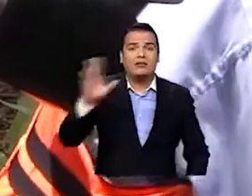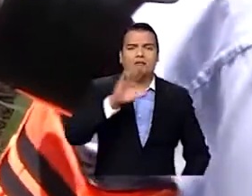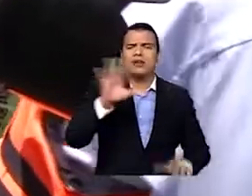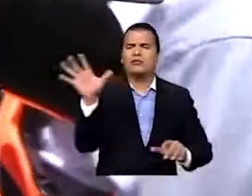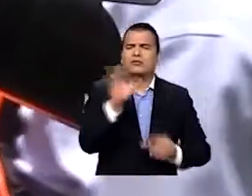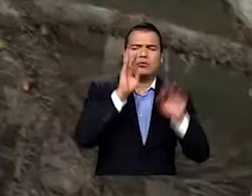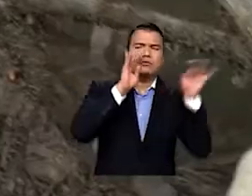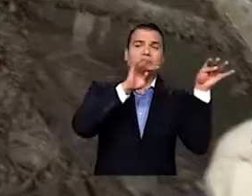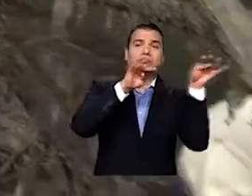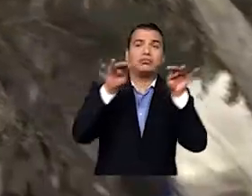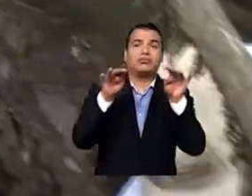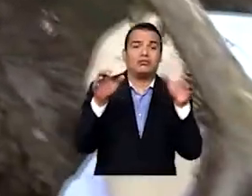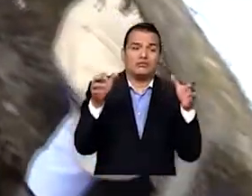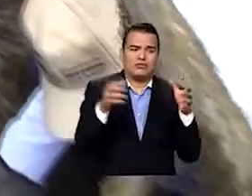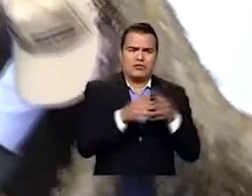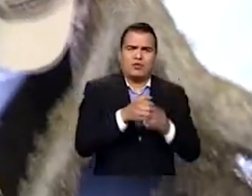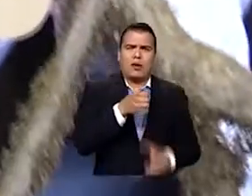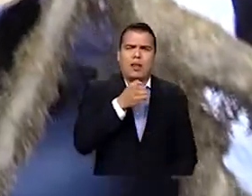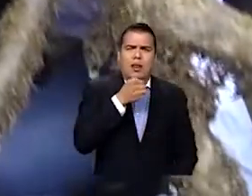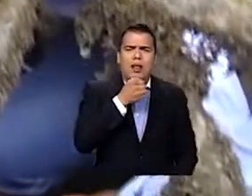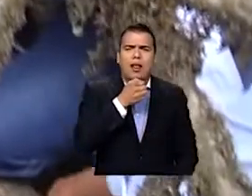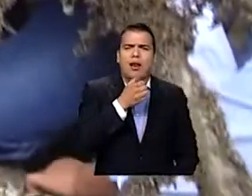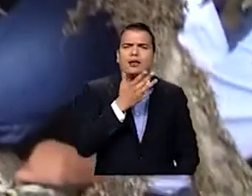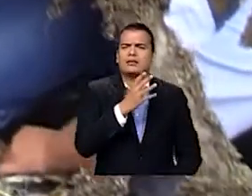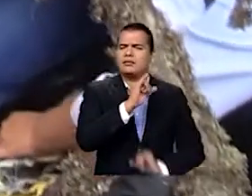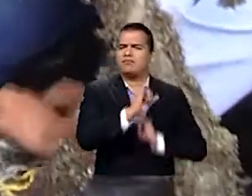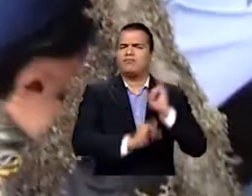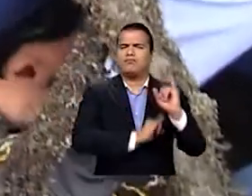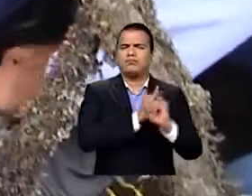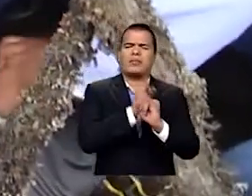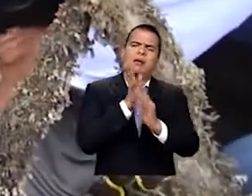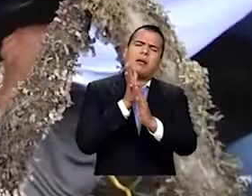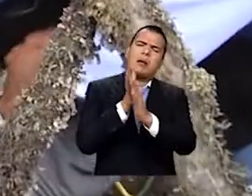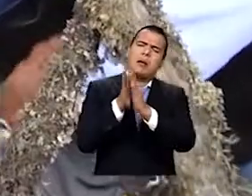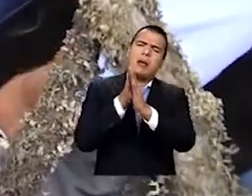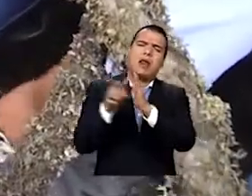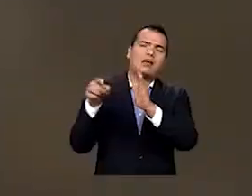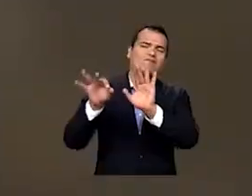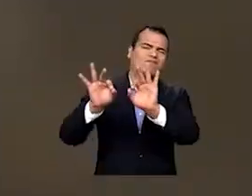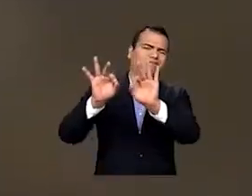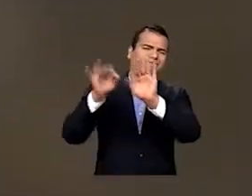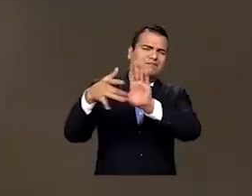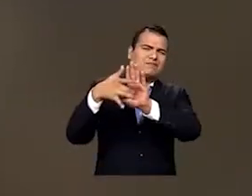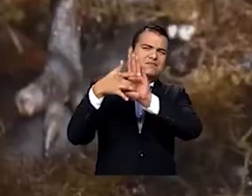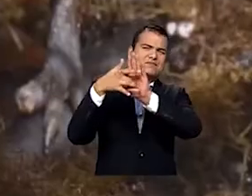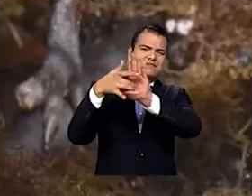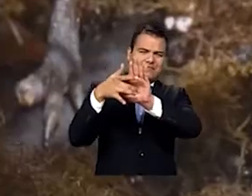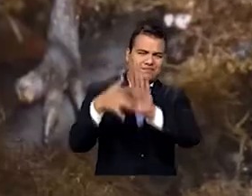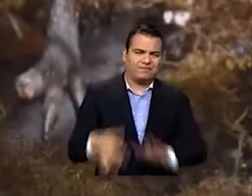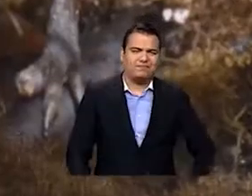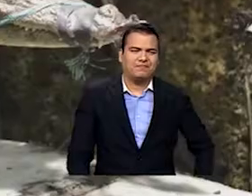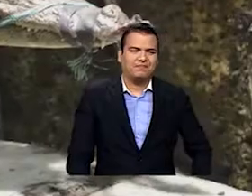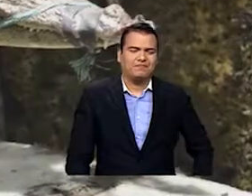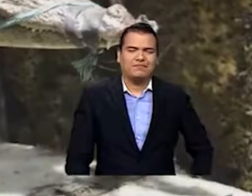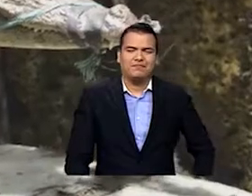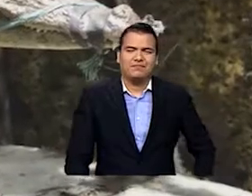por ello un selecto grupo de periodistas y reporteros gráficos inmortalizaron este momento con sus mejores